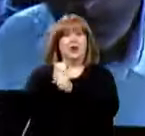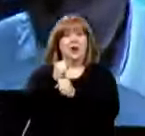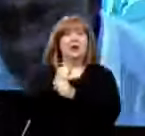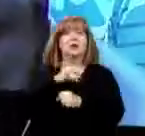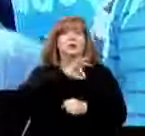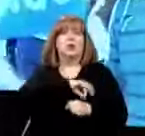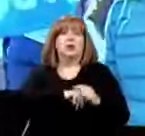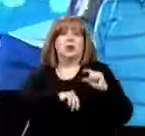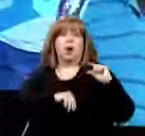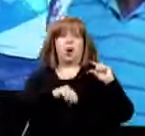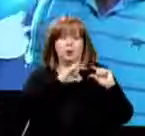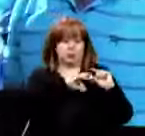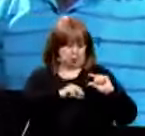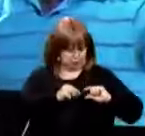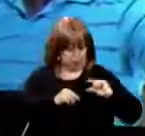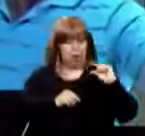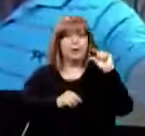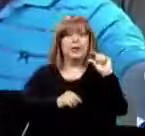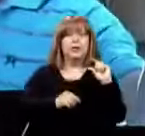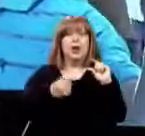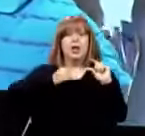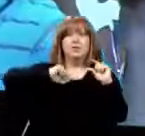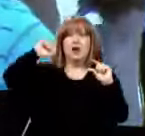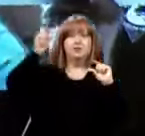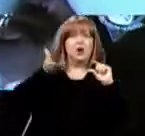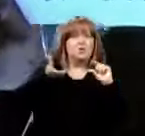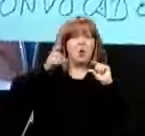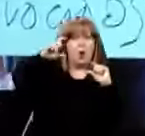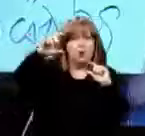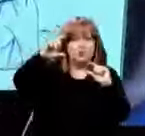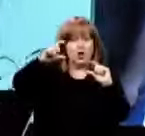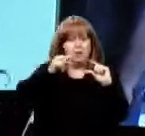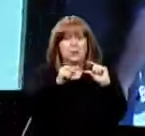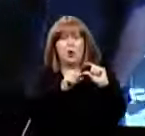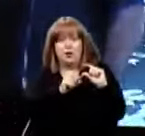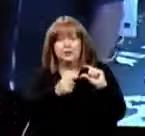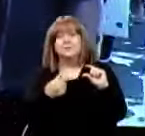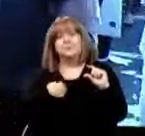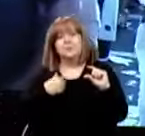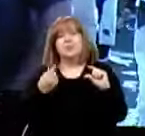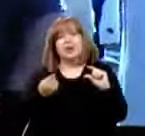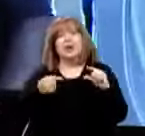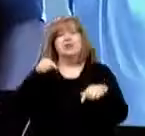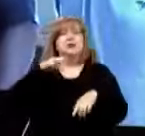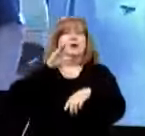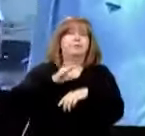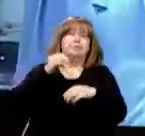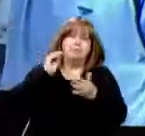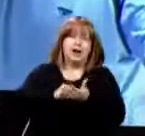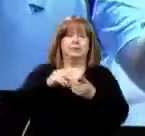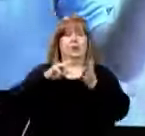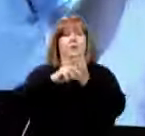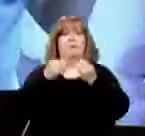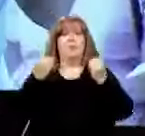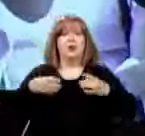bajos salarios, su incapacidad frente a la inflación y también golpeada por lo que estamos hablando en estos tiempos, ¿no? Muchos daños climáticos,